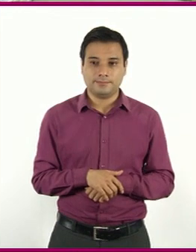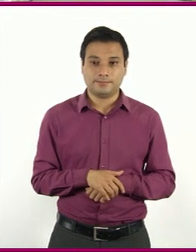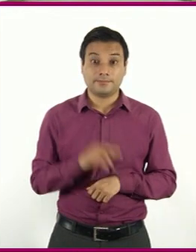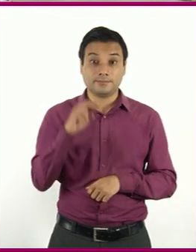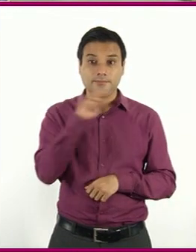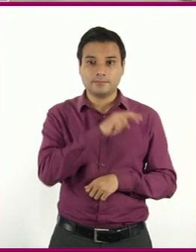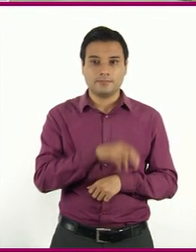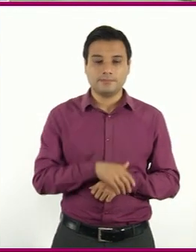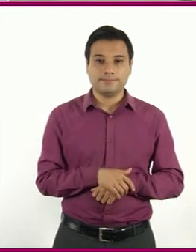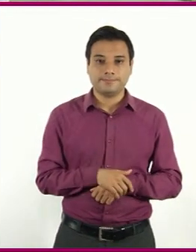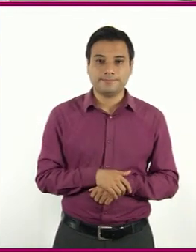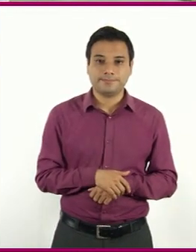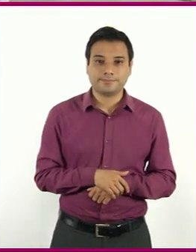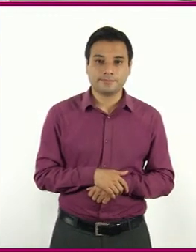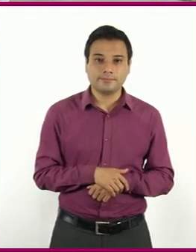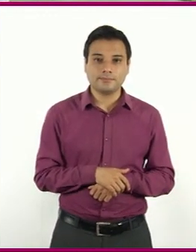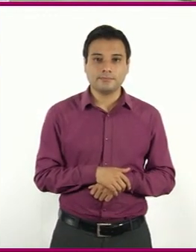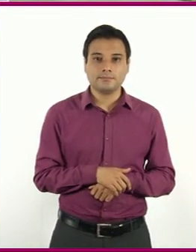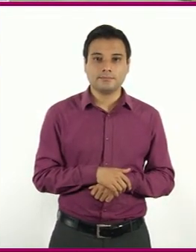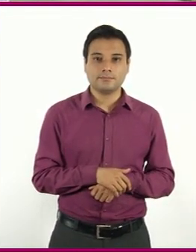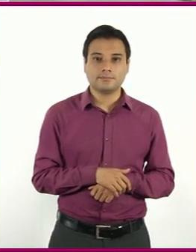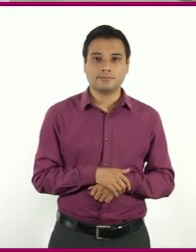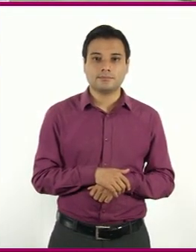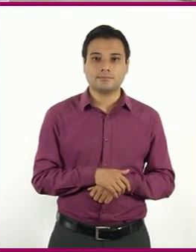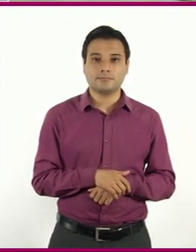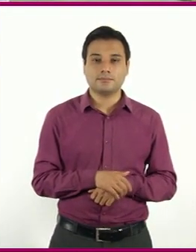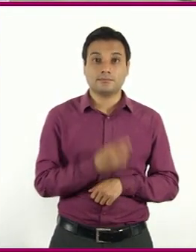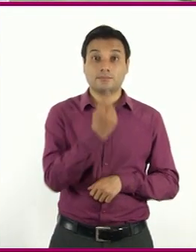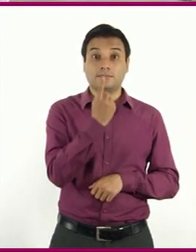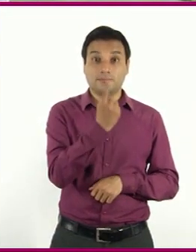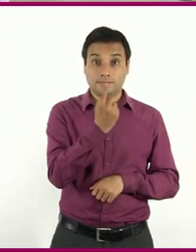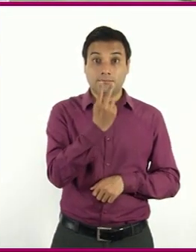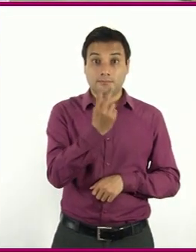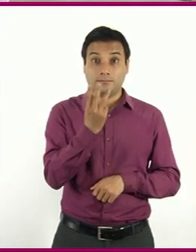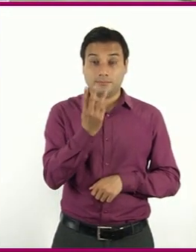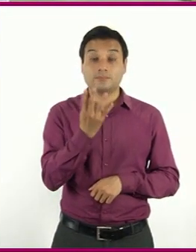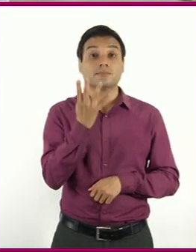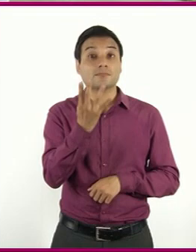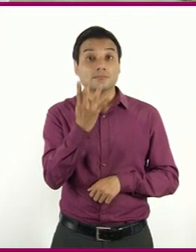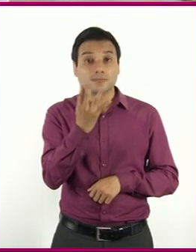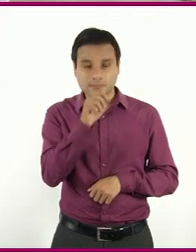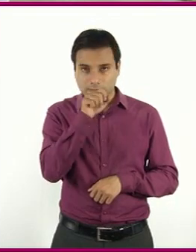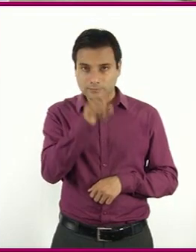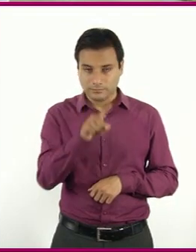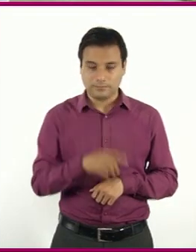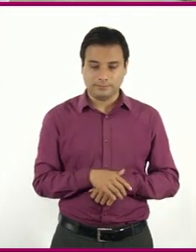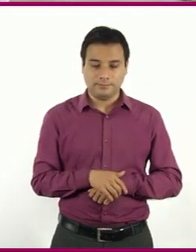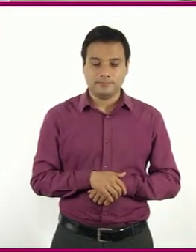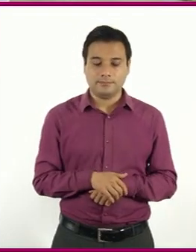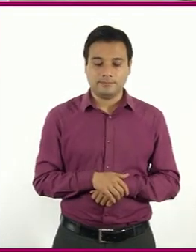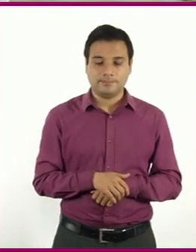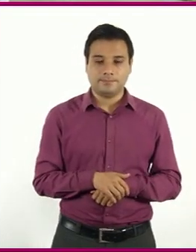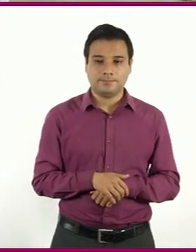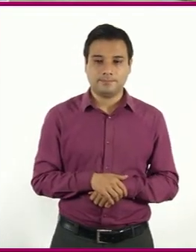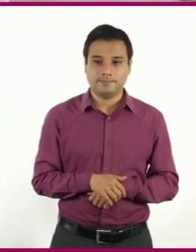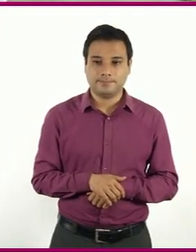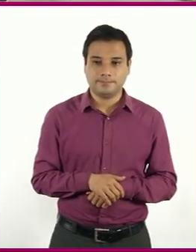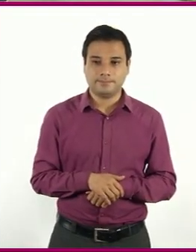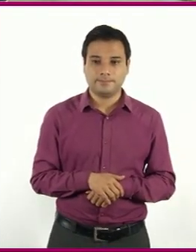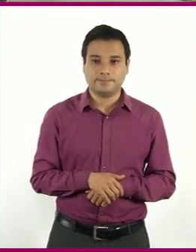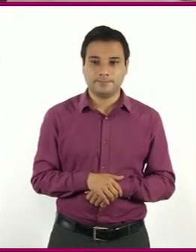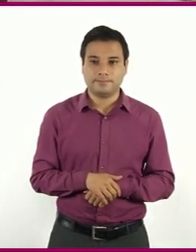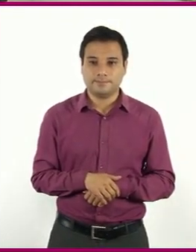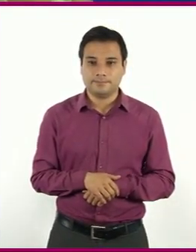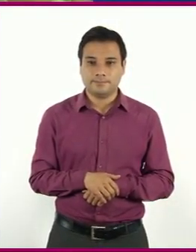rápido posible. Uno, dos, tres. Y regresa donde. Aquí donde inició. Ahí, exactamente. Perfecto. Listo.